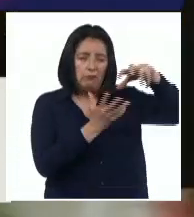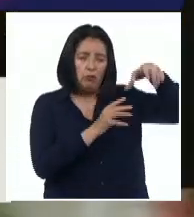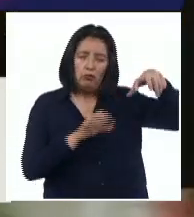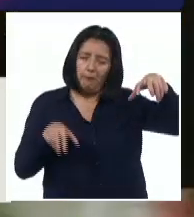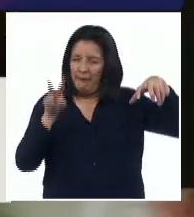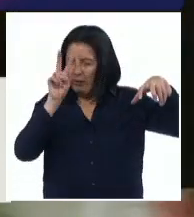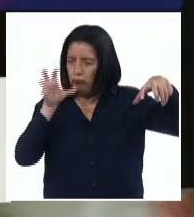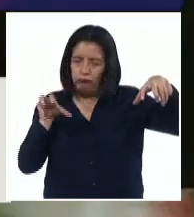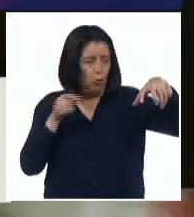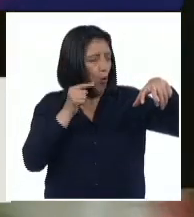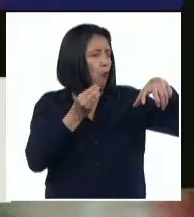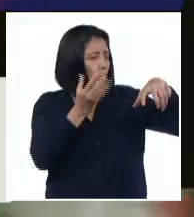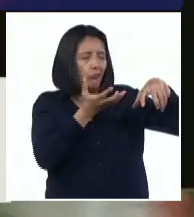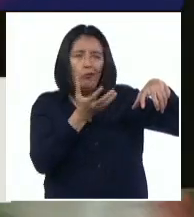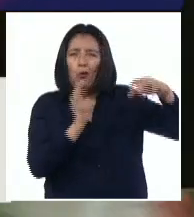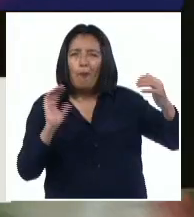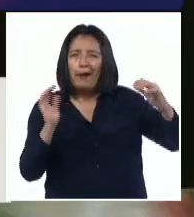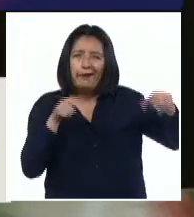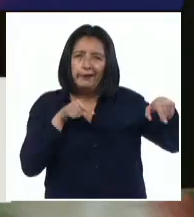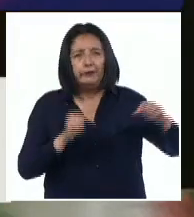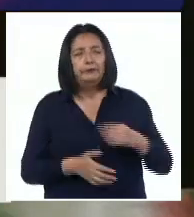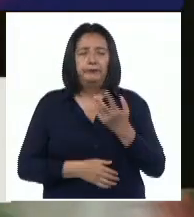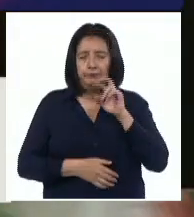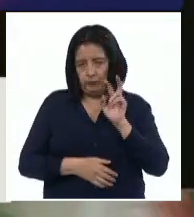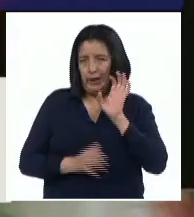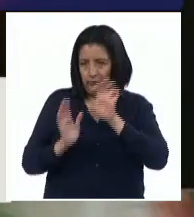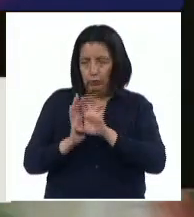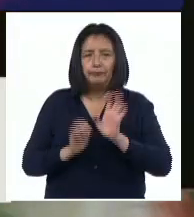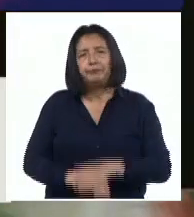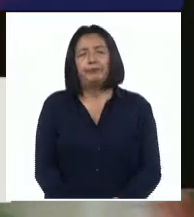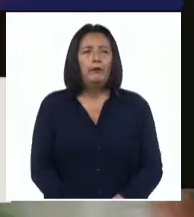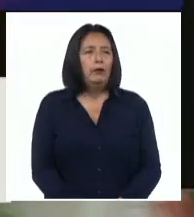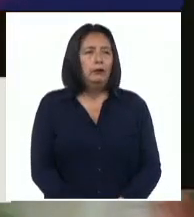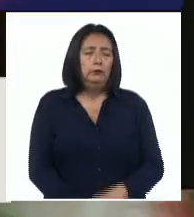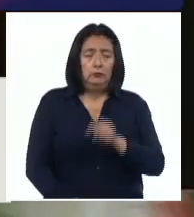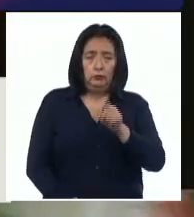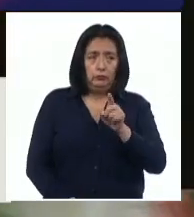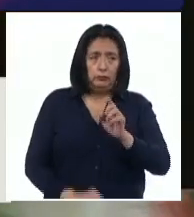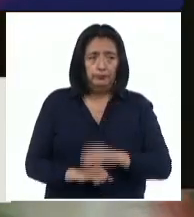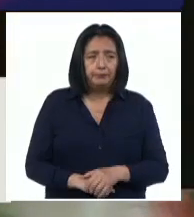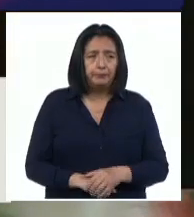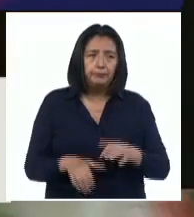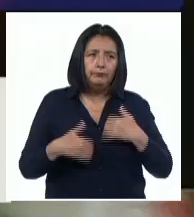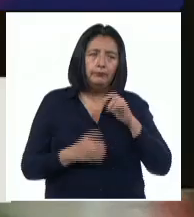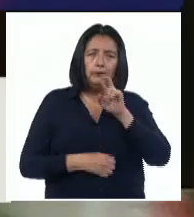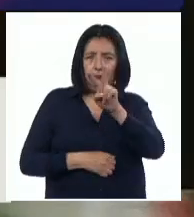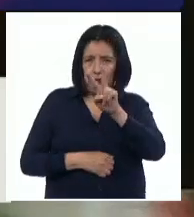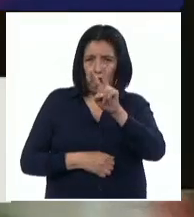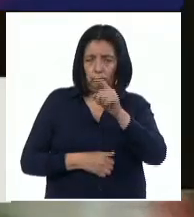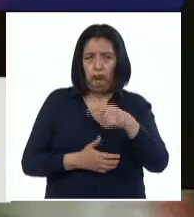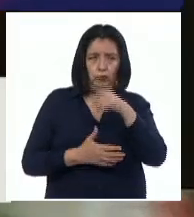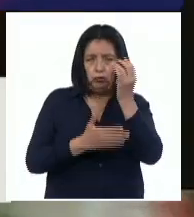mundial. Y vemos, por ejemplo, ustedes pueden ahí ver dos